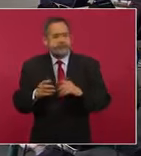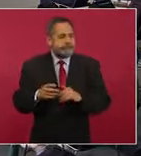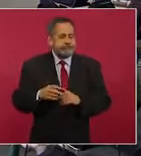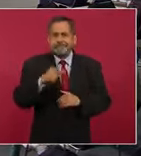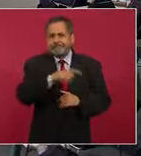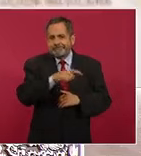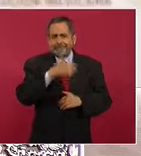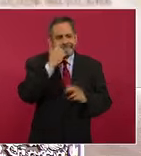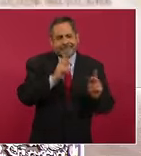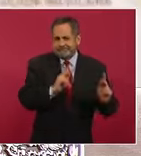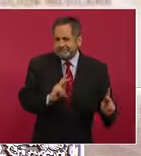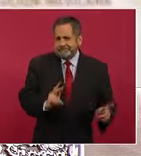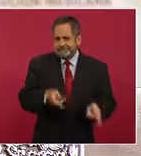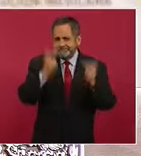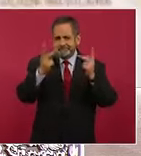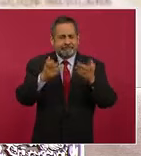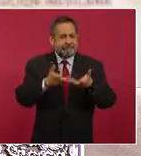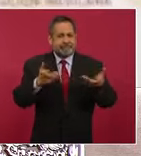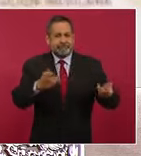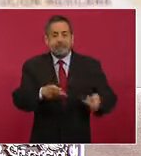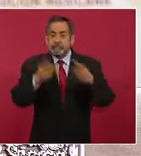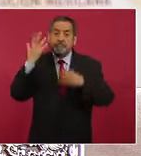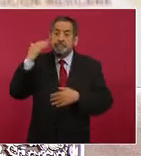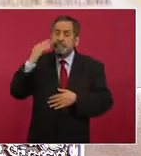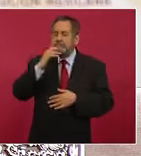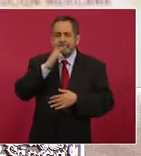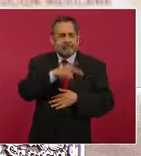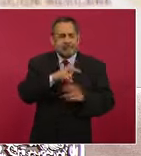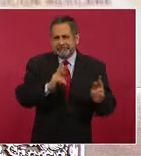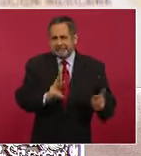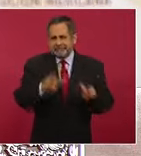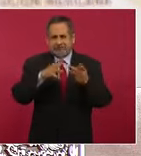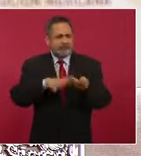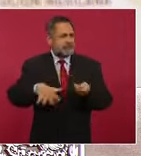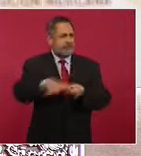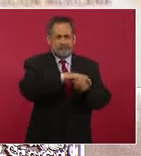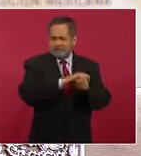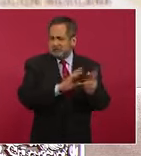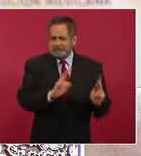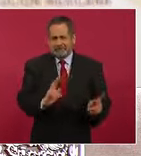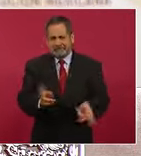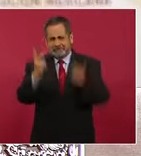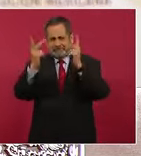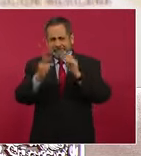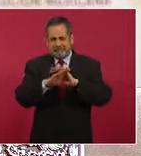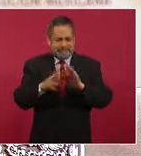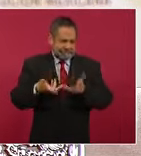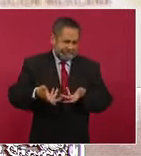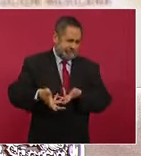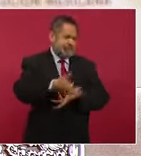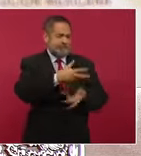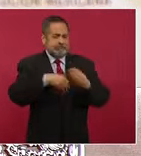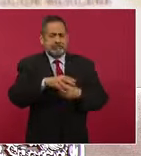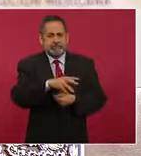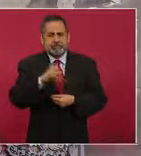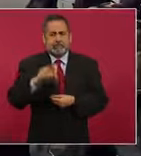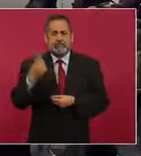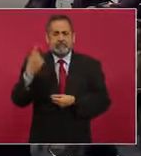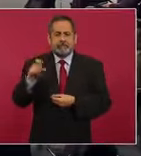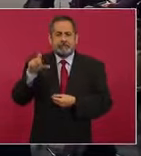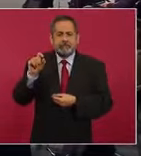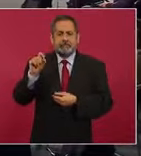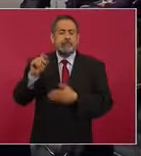vender el terreno, se intentó vender el terreno completo para recuperar los 120